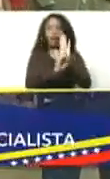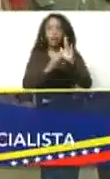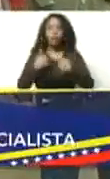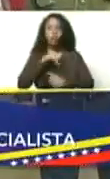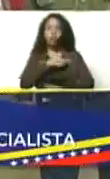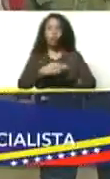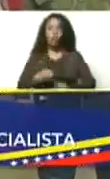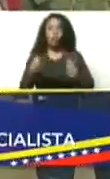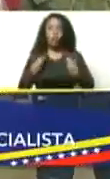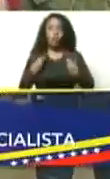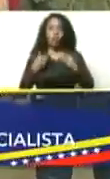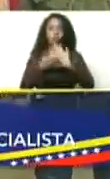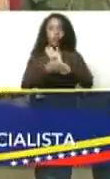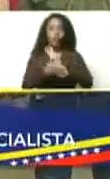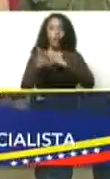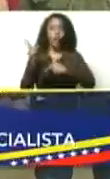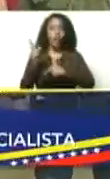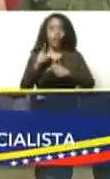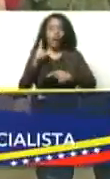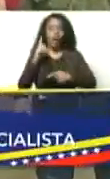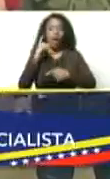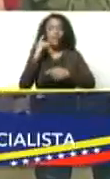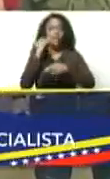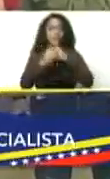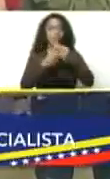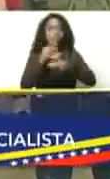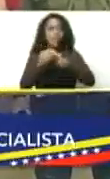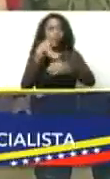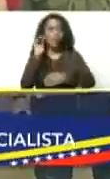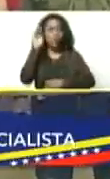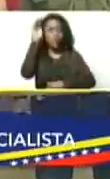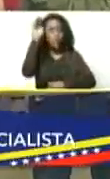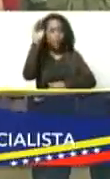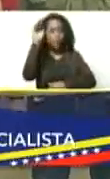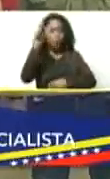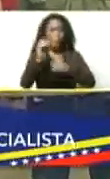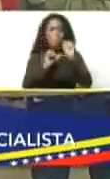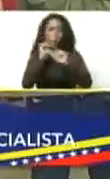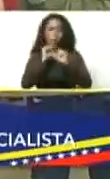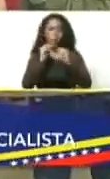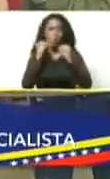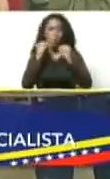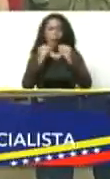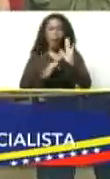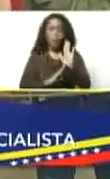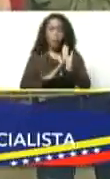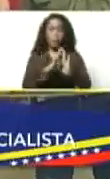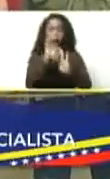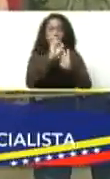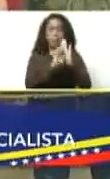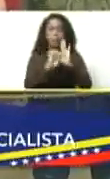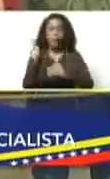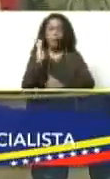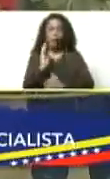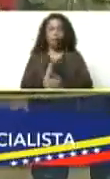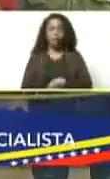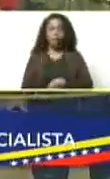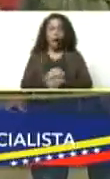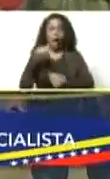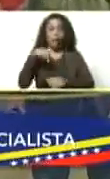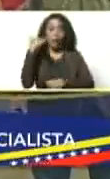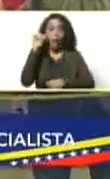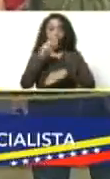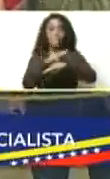vivido y va a ser el motor para llevar adelante las etapas que están por venir. Aquí está el ministro de la